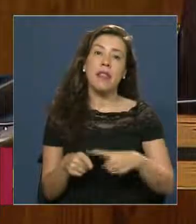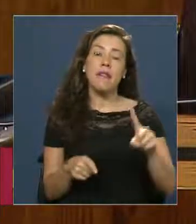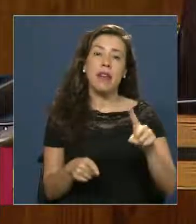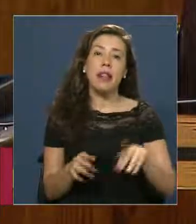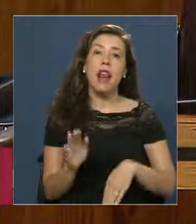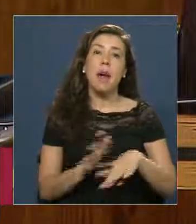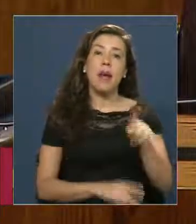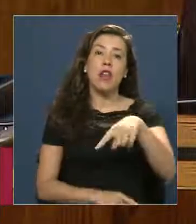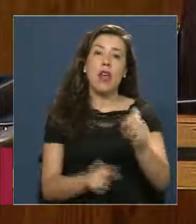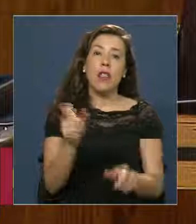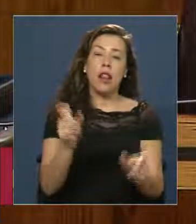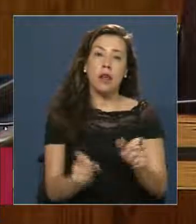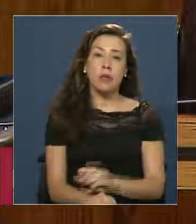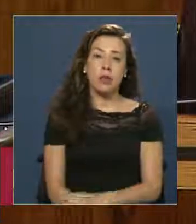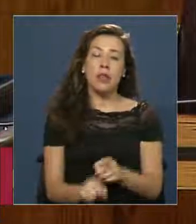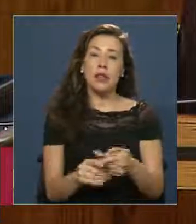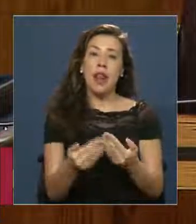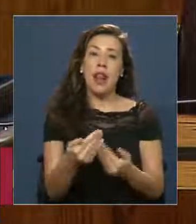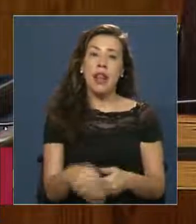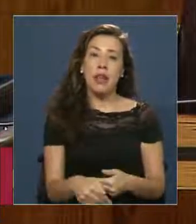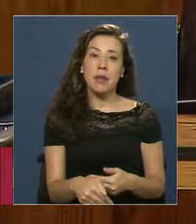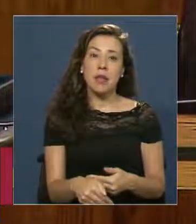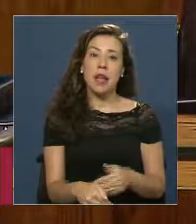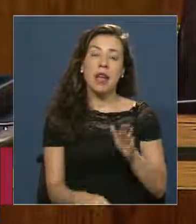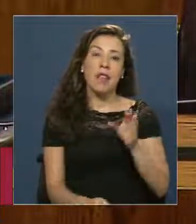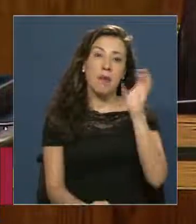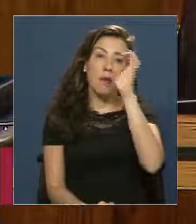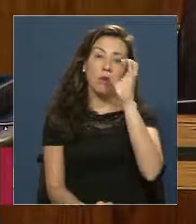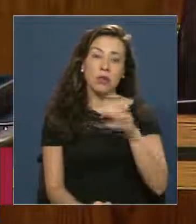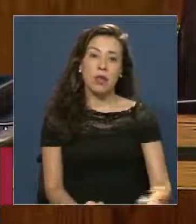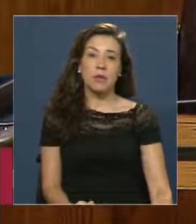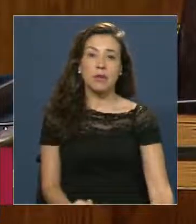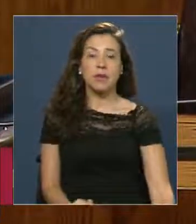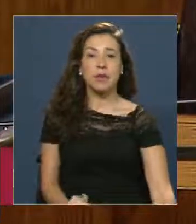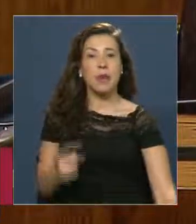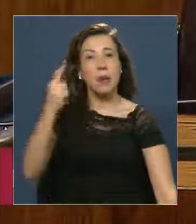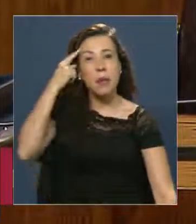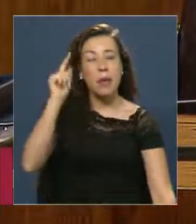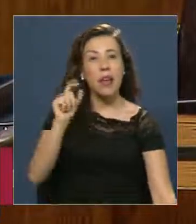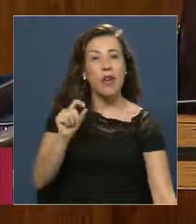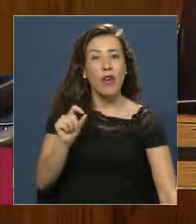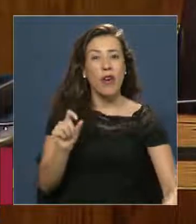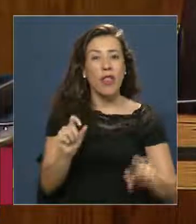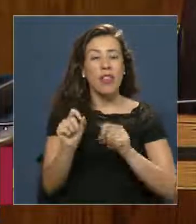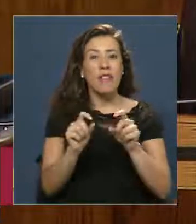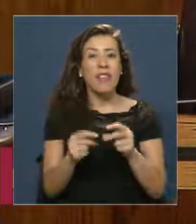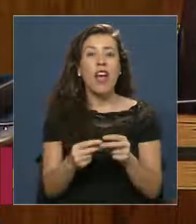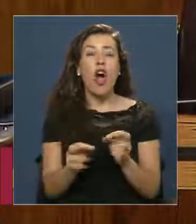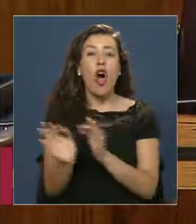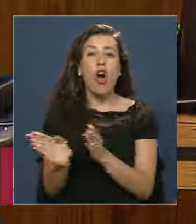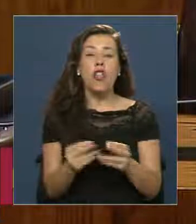mayoría. Este es el límite de lo que tenemos que buscar. Pero en cambio, defender el orden público, los derechos de las personas, como lo hace la